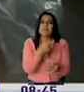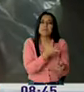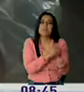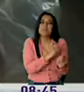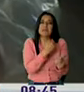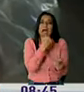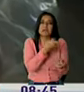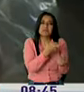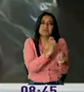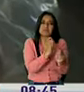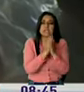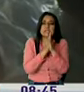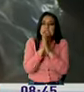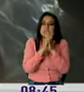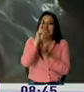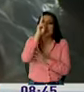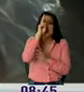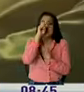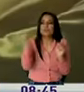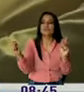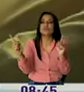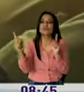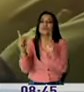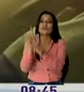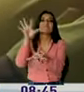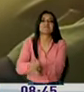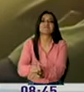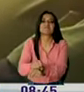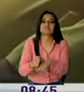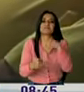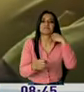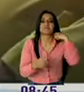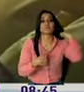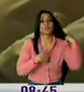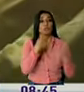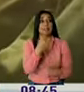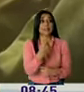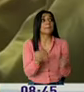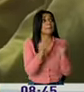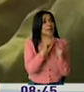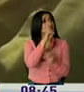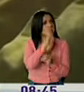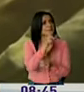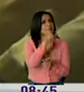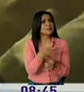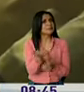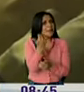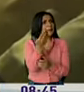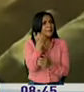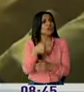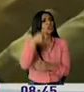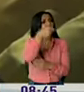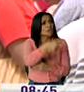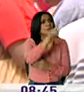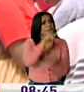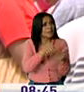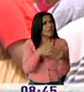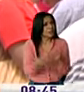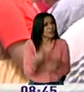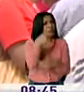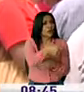ambición facilitó la captura. Íbamos a meter a 20 personas más y le trajimos $1,000 y entonces ahí fue